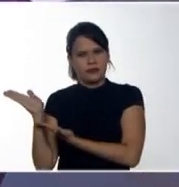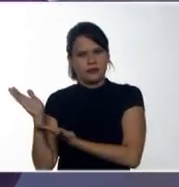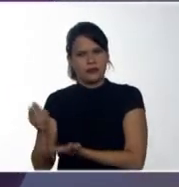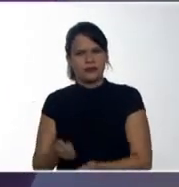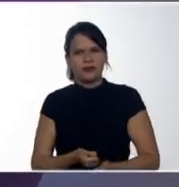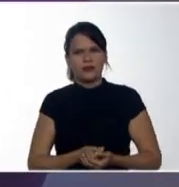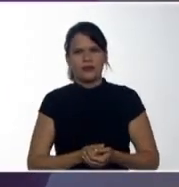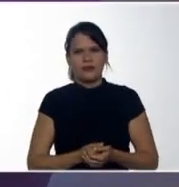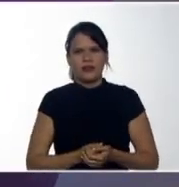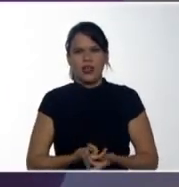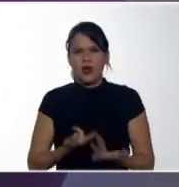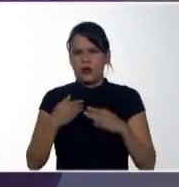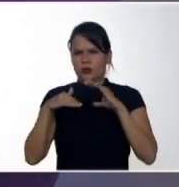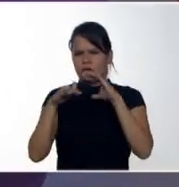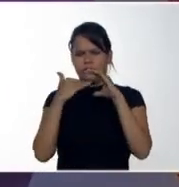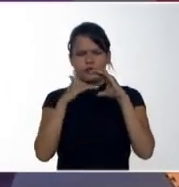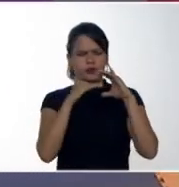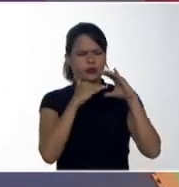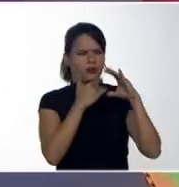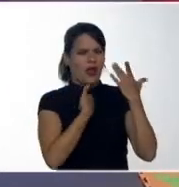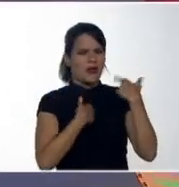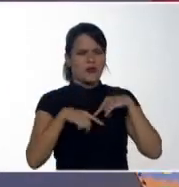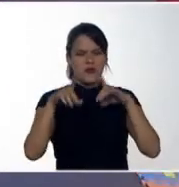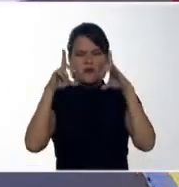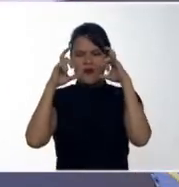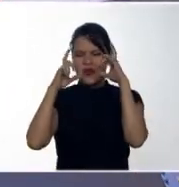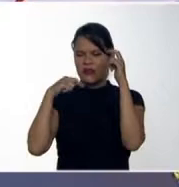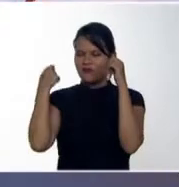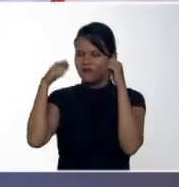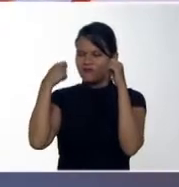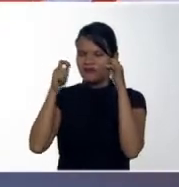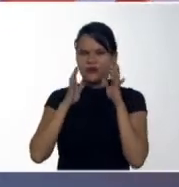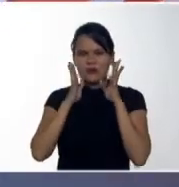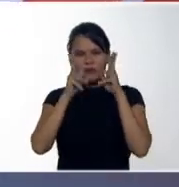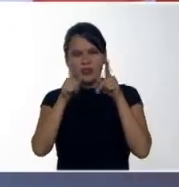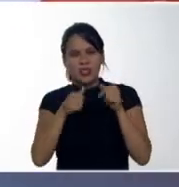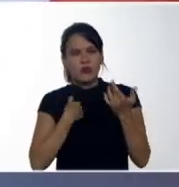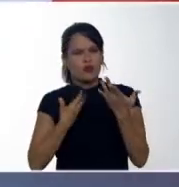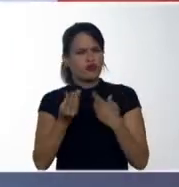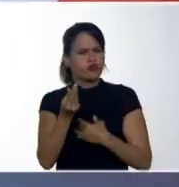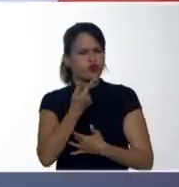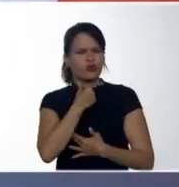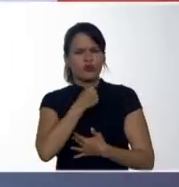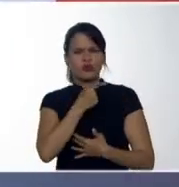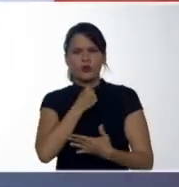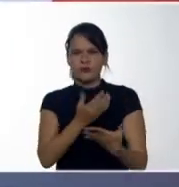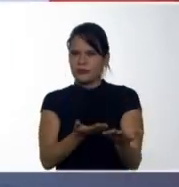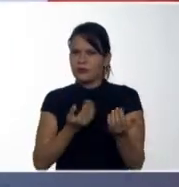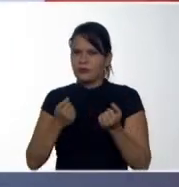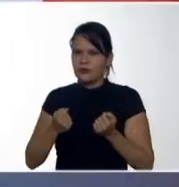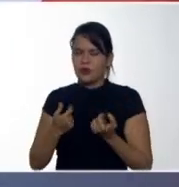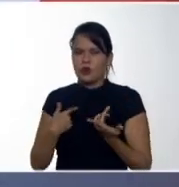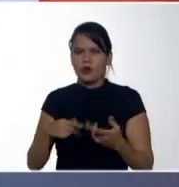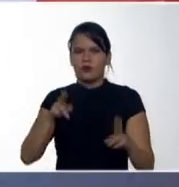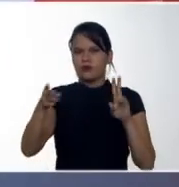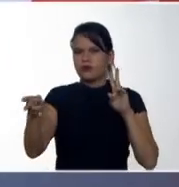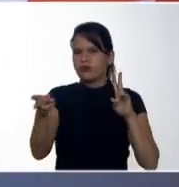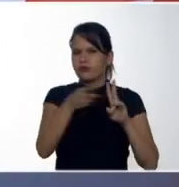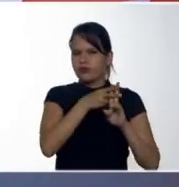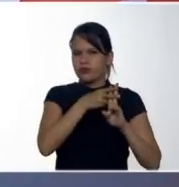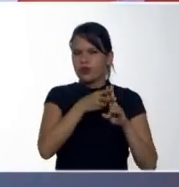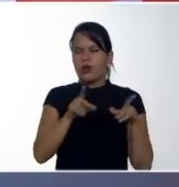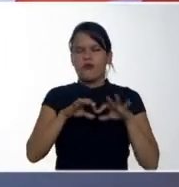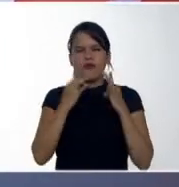@MPPeducación. Y sigan enviando esas fotografías, videos y comentarios que con mucho gusto recibimos cuando le colocan la etiqueta